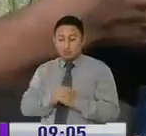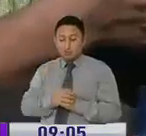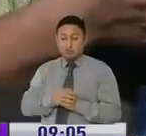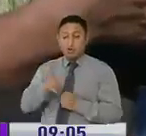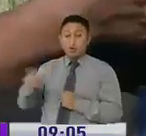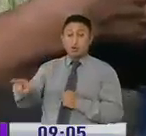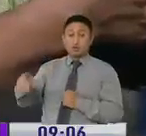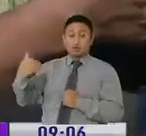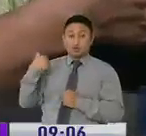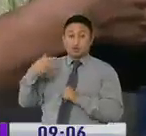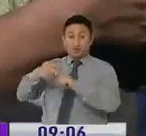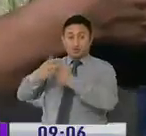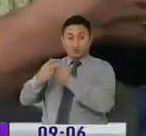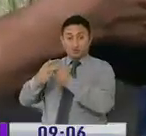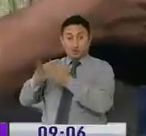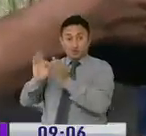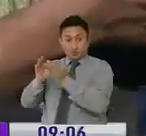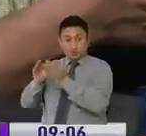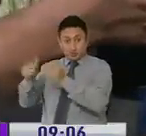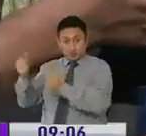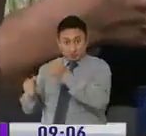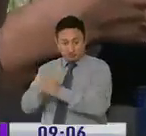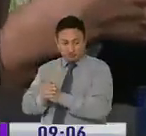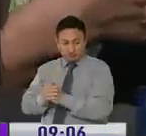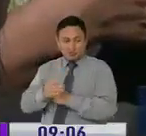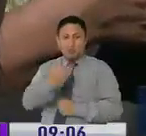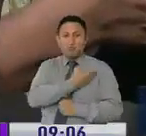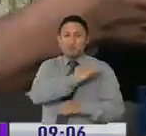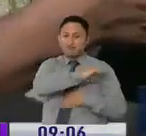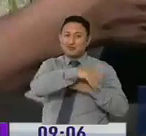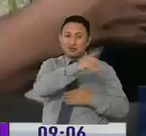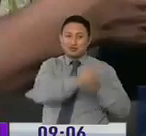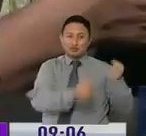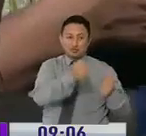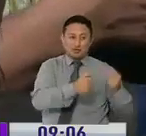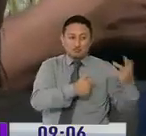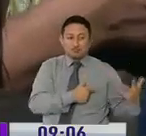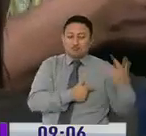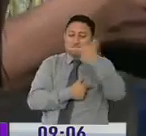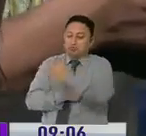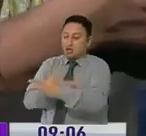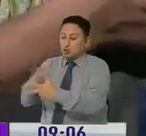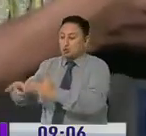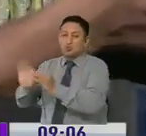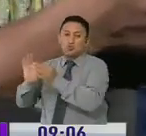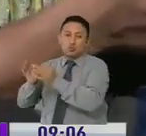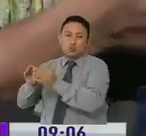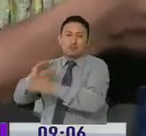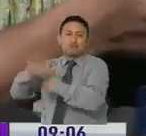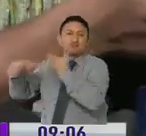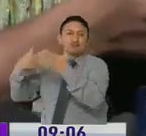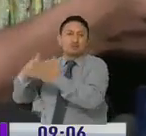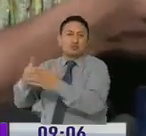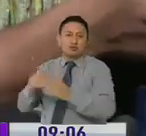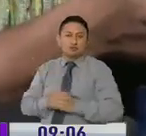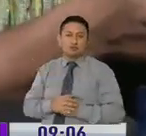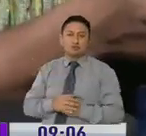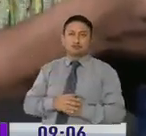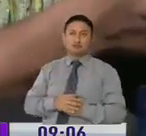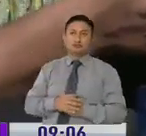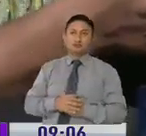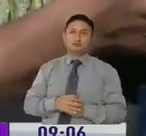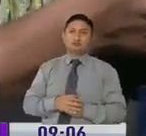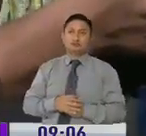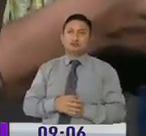para que las mecánicas, los negocios del señor Washington Añasco sean los que arreglen y den mantenimiento a